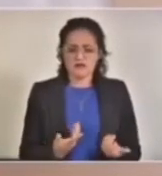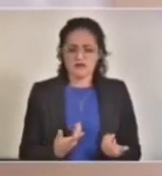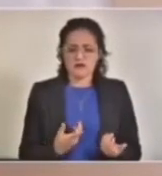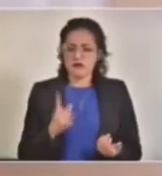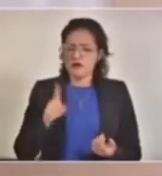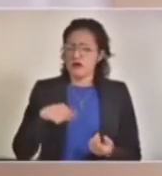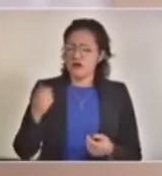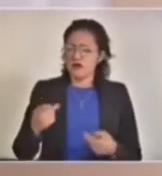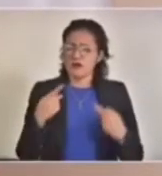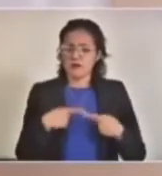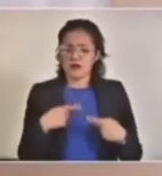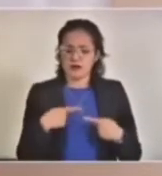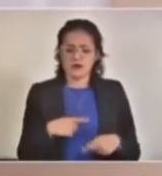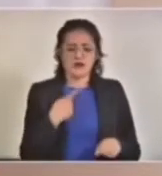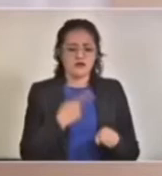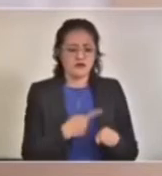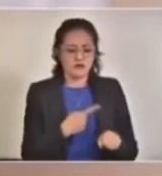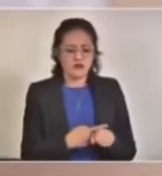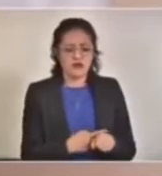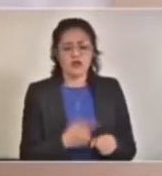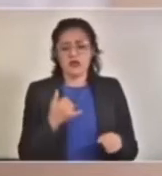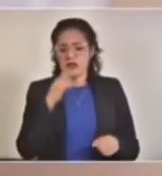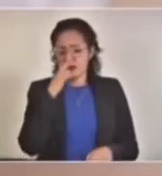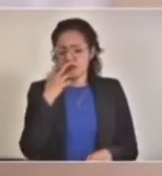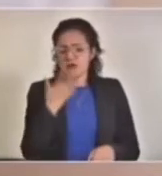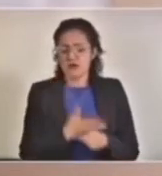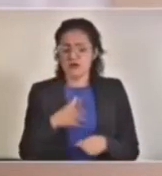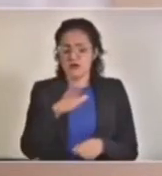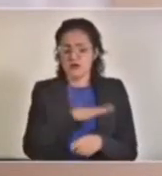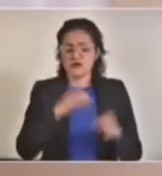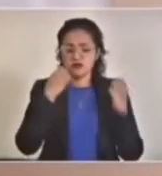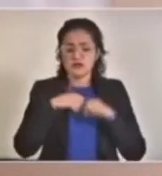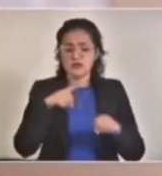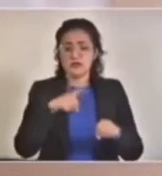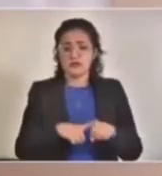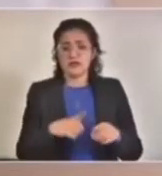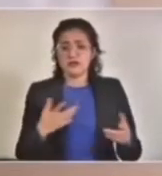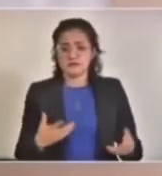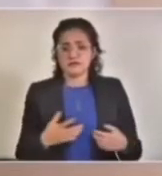los enfermos y responsabilidad ante la sociedad